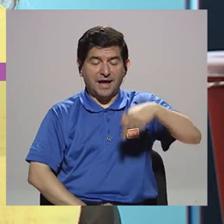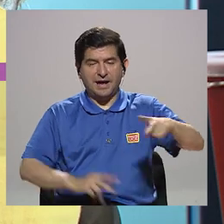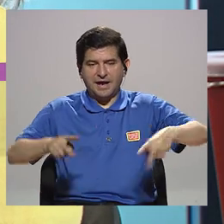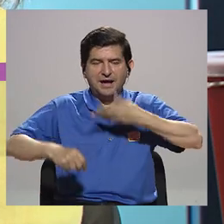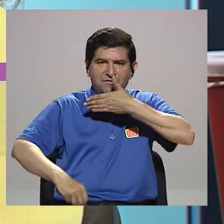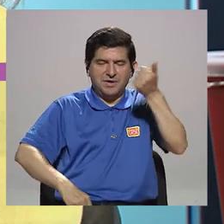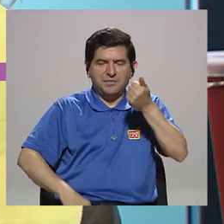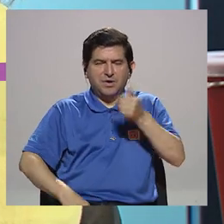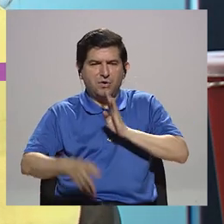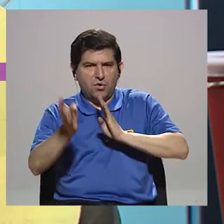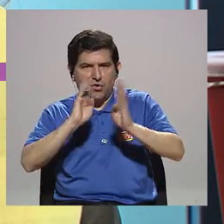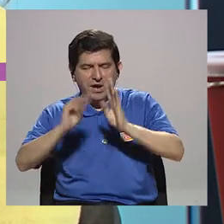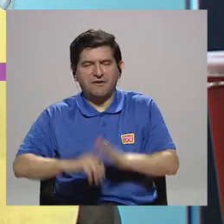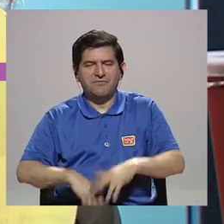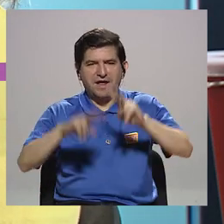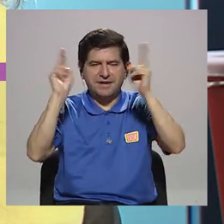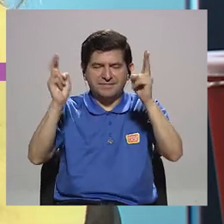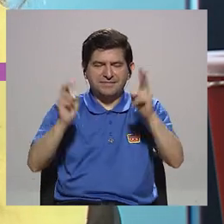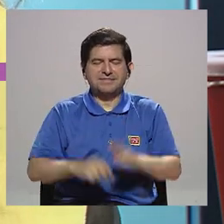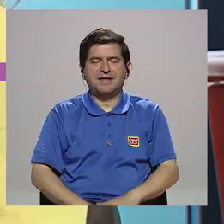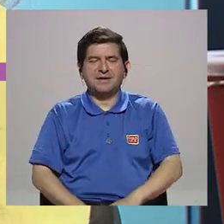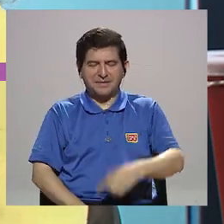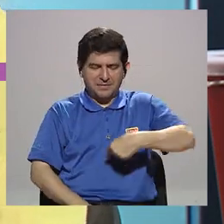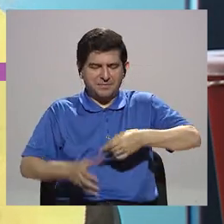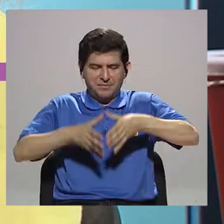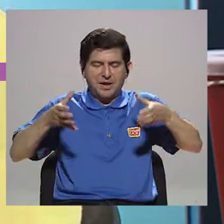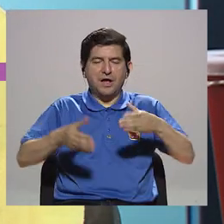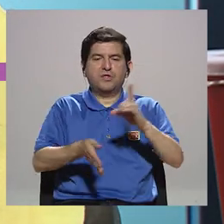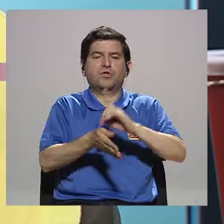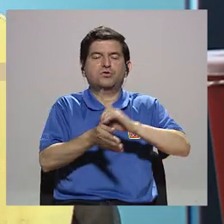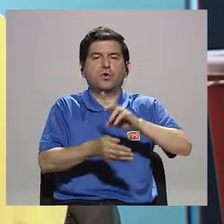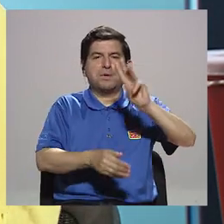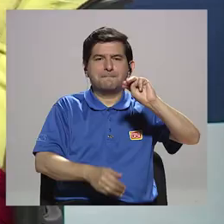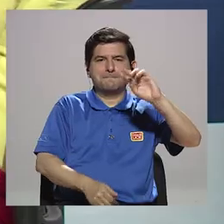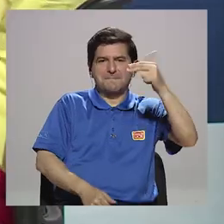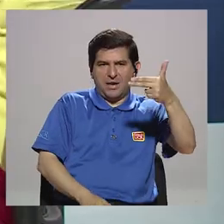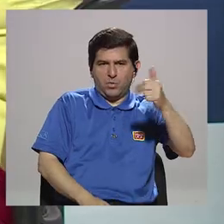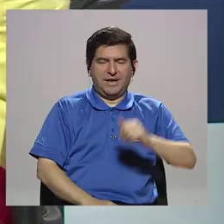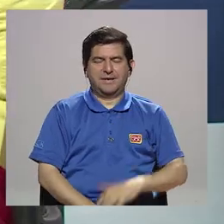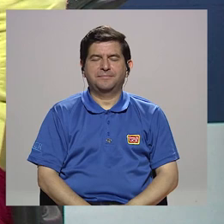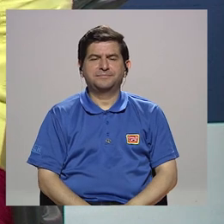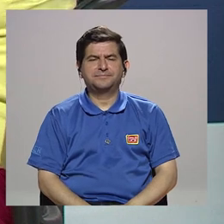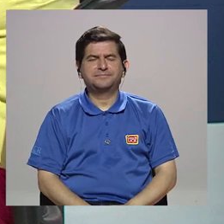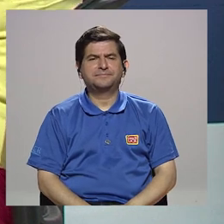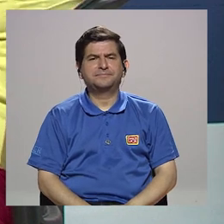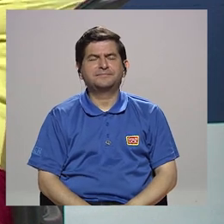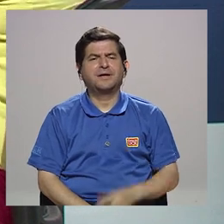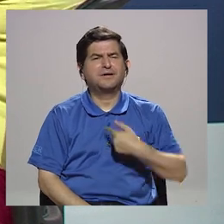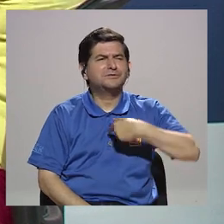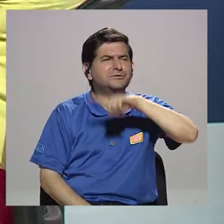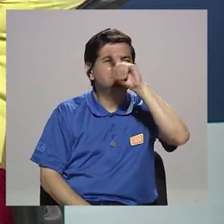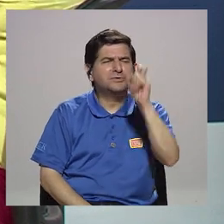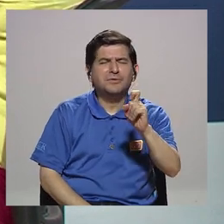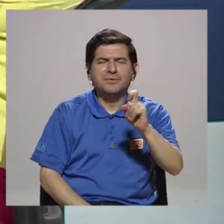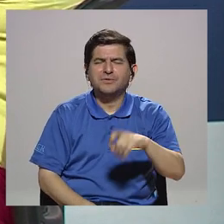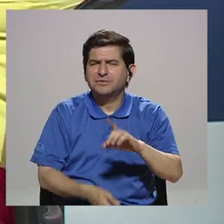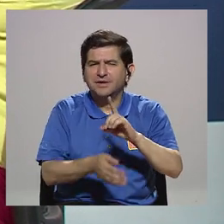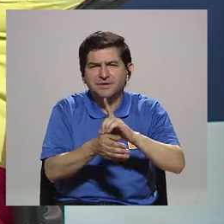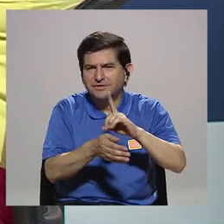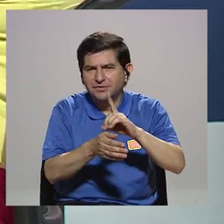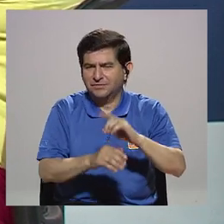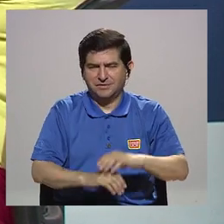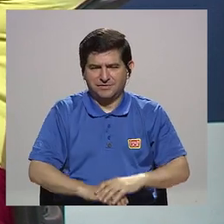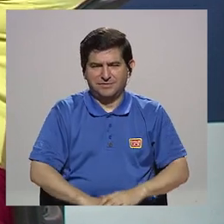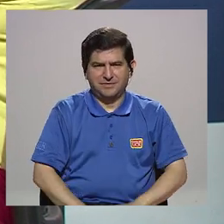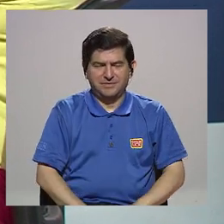Estamos en Vivir Mejor conversando acerca del tema de la gastritis con el doctor Manuel Chávez. Doctor, quería pues preguntarle con